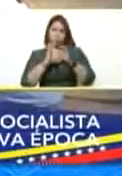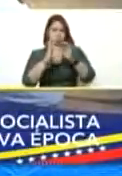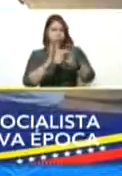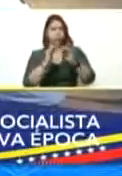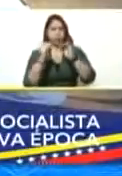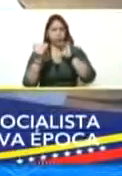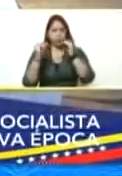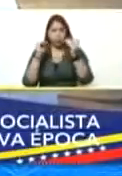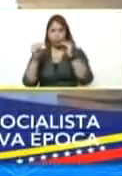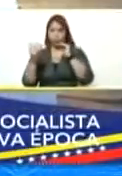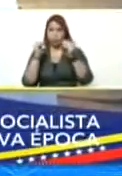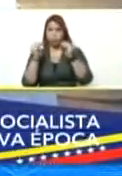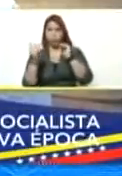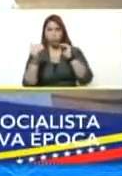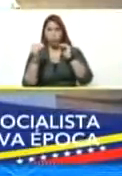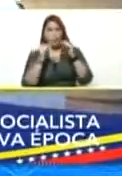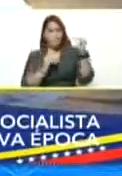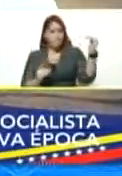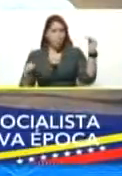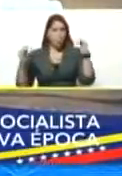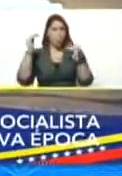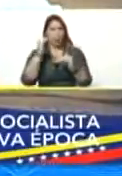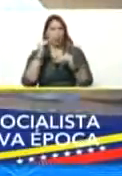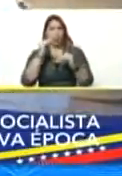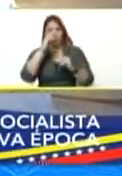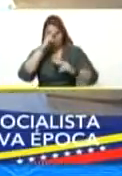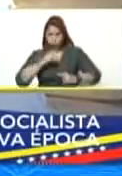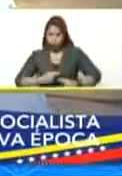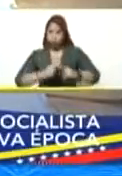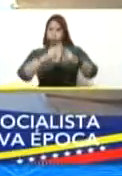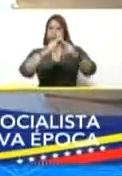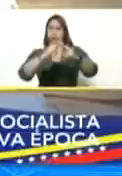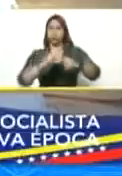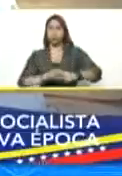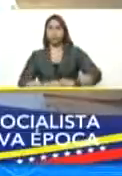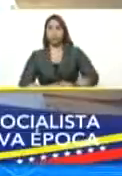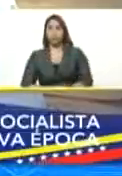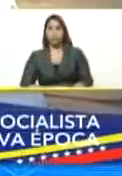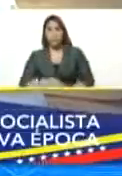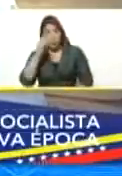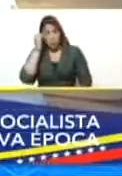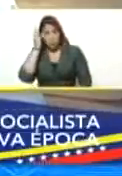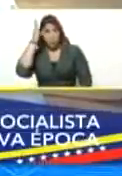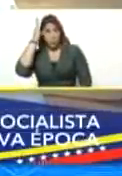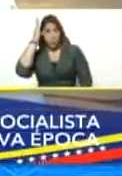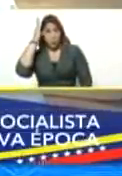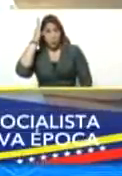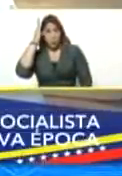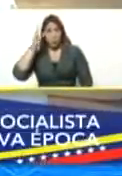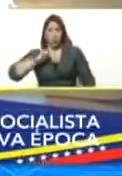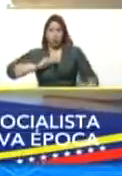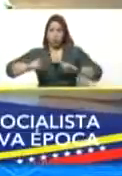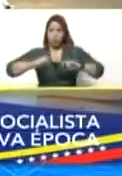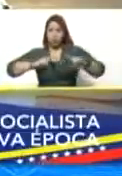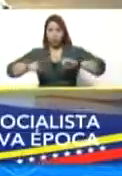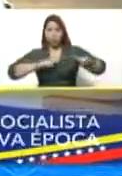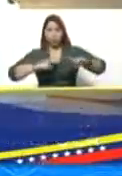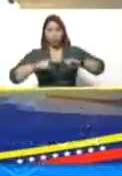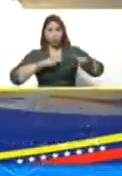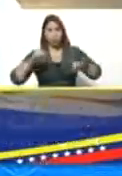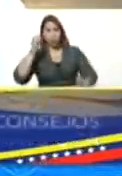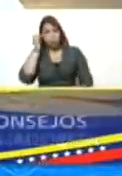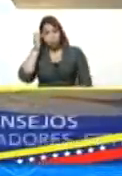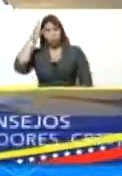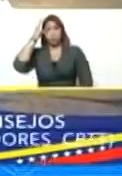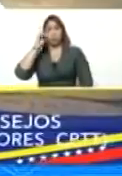ética, su moral, su honestidad y su capacidad gerencial, su capacidad